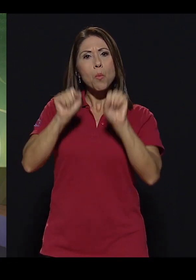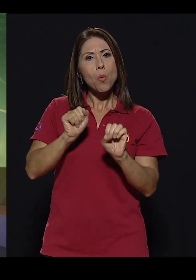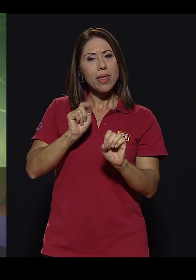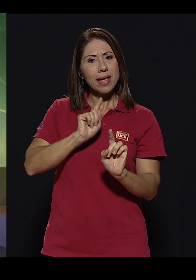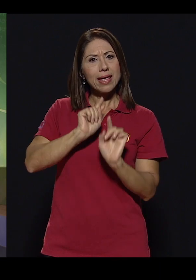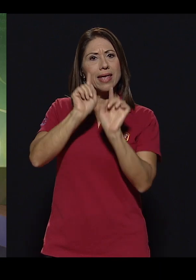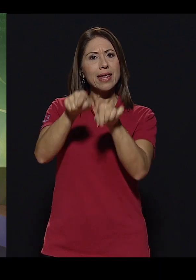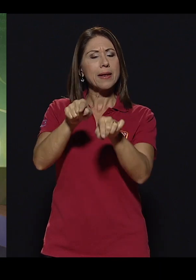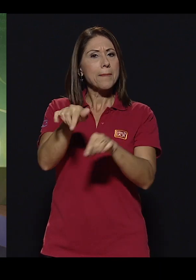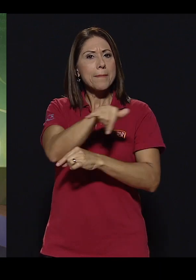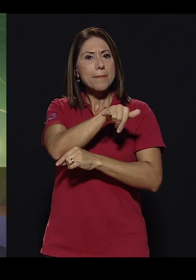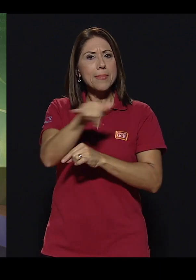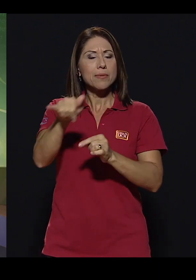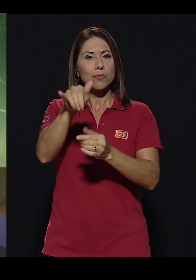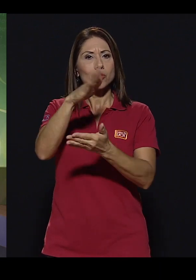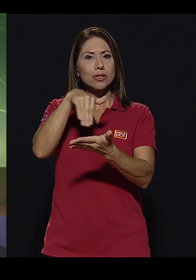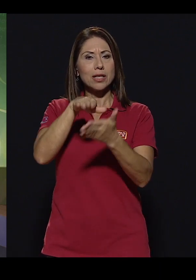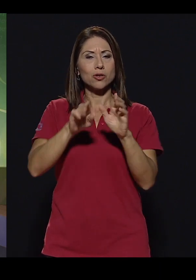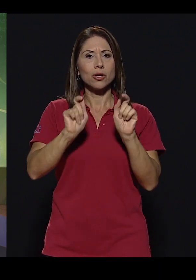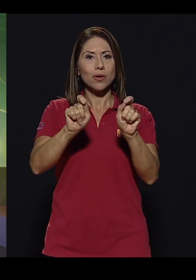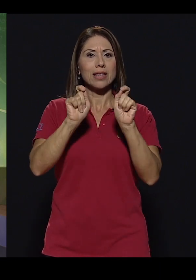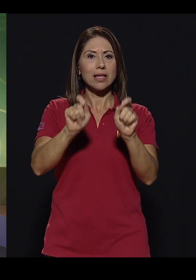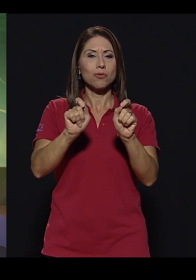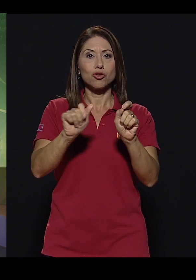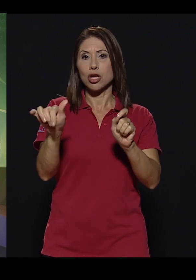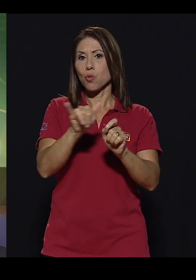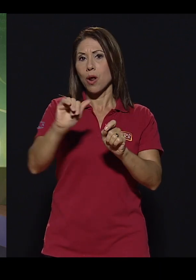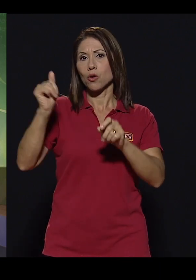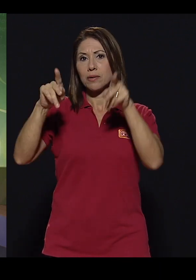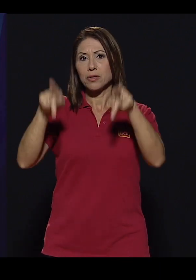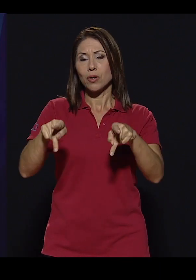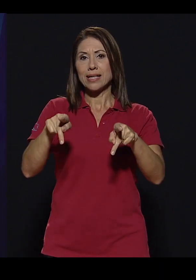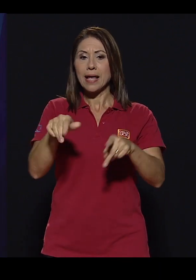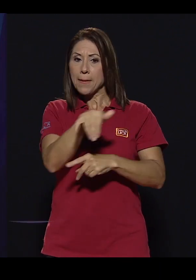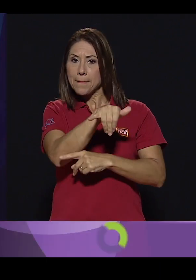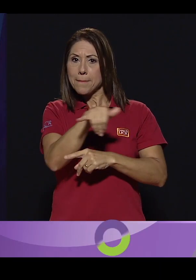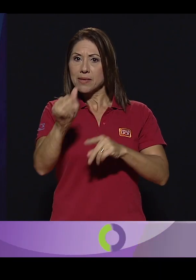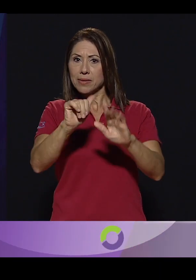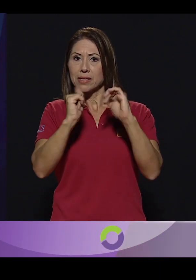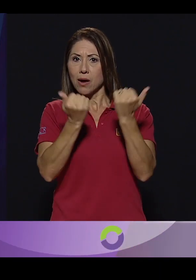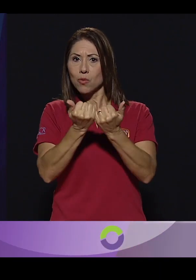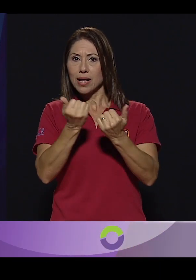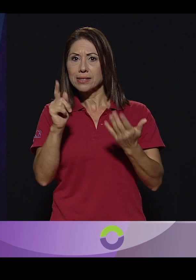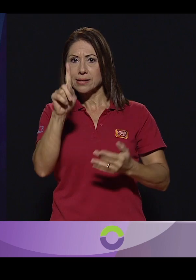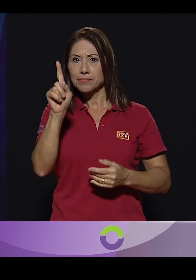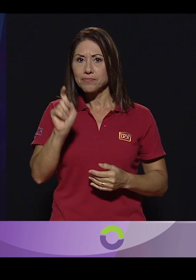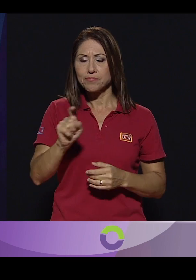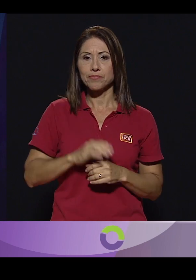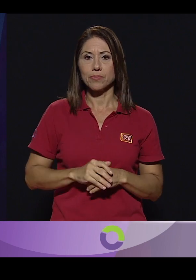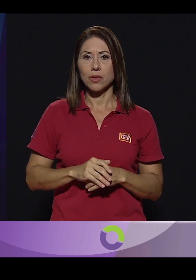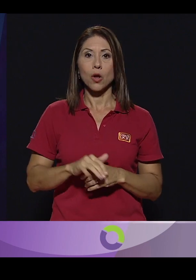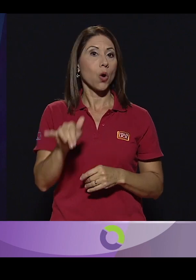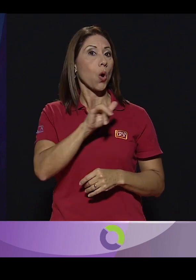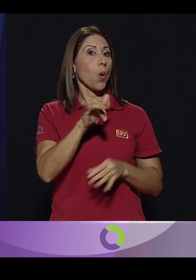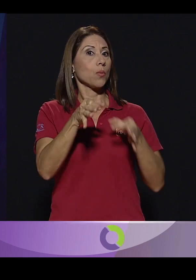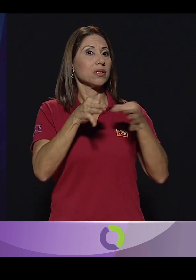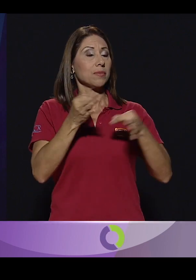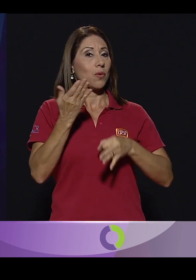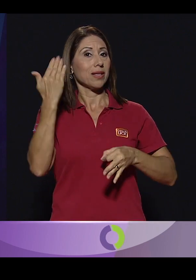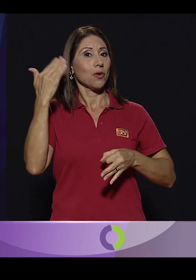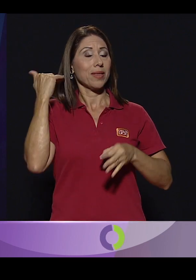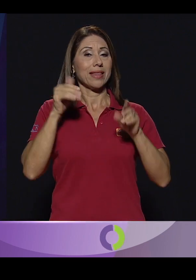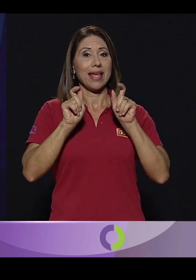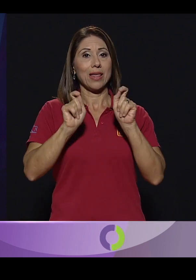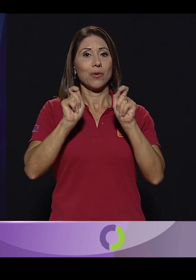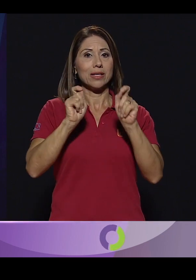mismos centros educativos que el resto de la población y en las mismas aulas bueno que se como se explicó anteriormente la educación